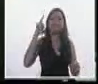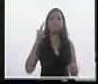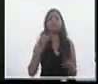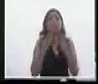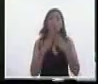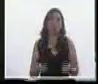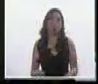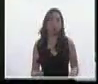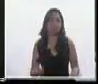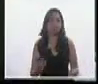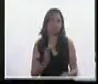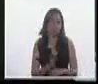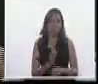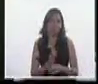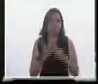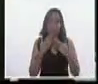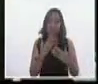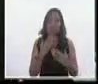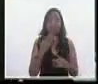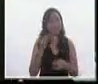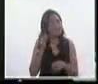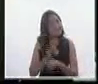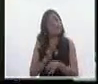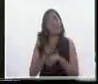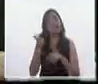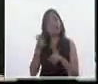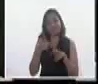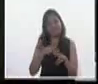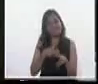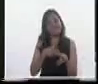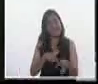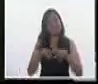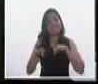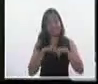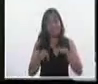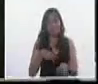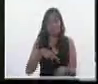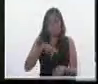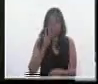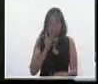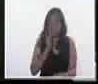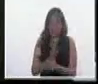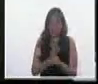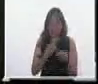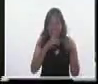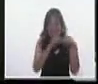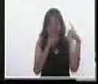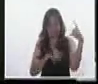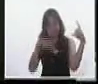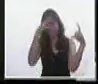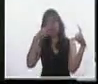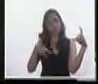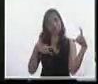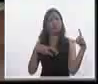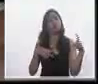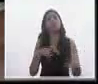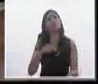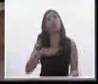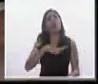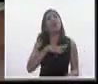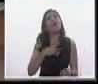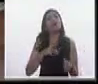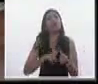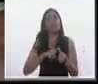existe al menos estamos trabajando para eso pero a como están las situaciones en América Latina no tenemos algo